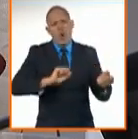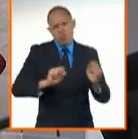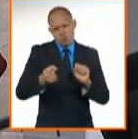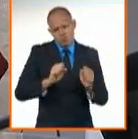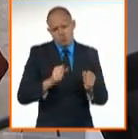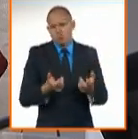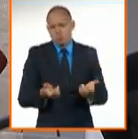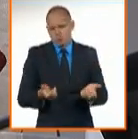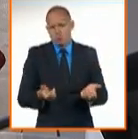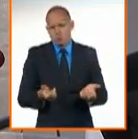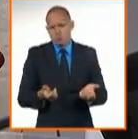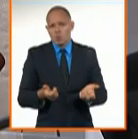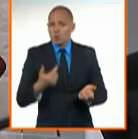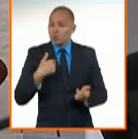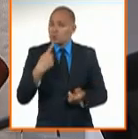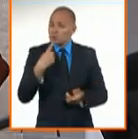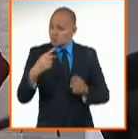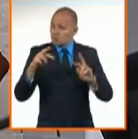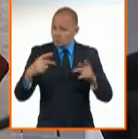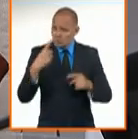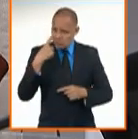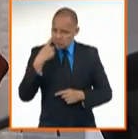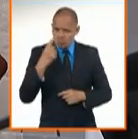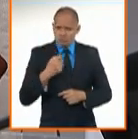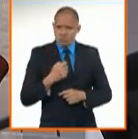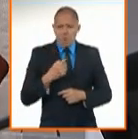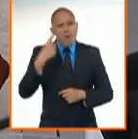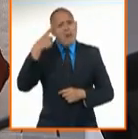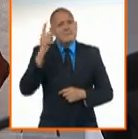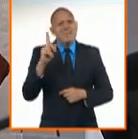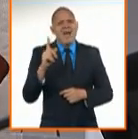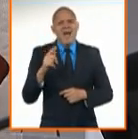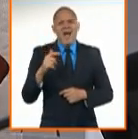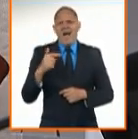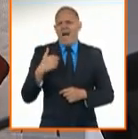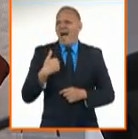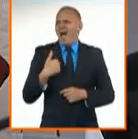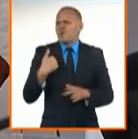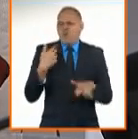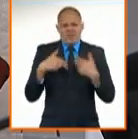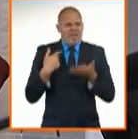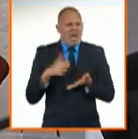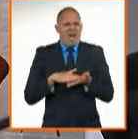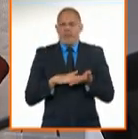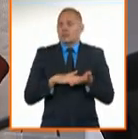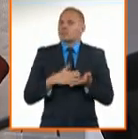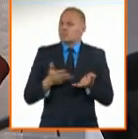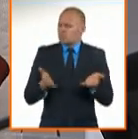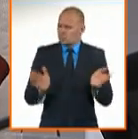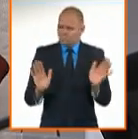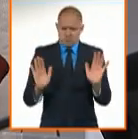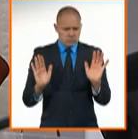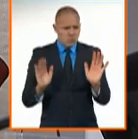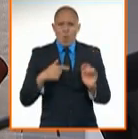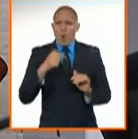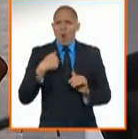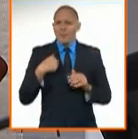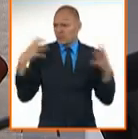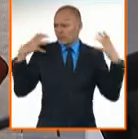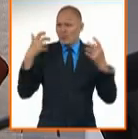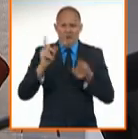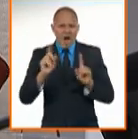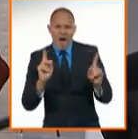en que no se trata de sacrificar el confort de vida que ha alcanzado nuestra población en sus hogares no se trata de